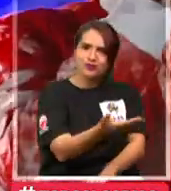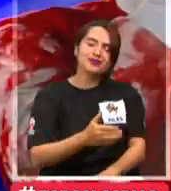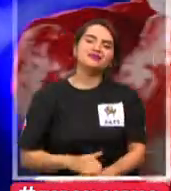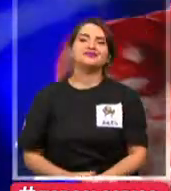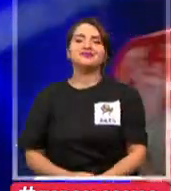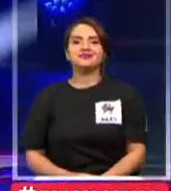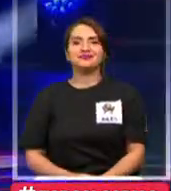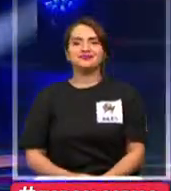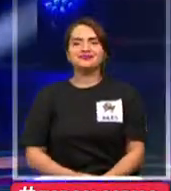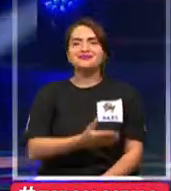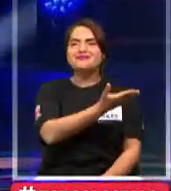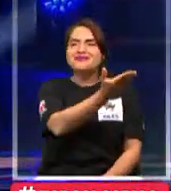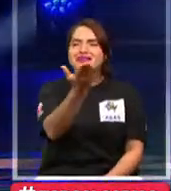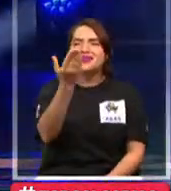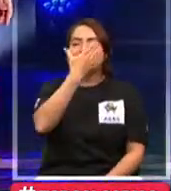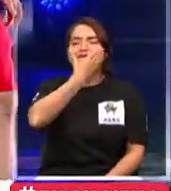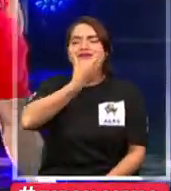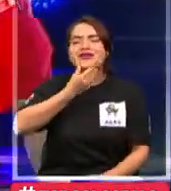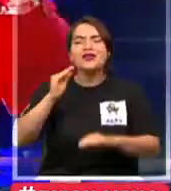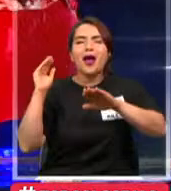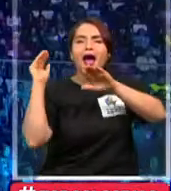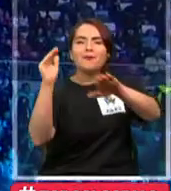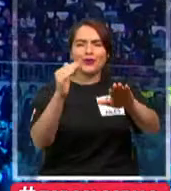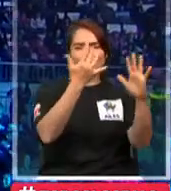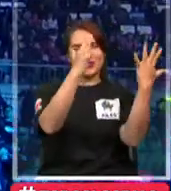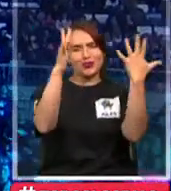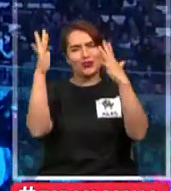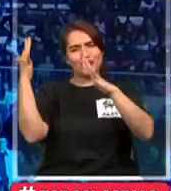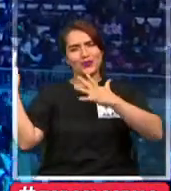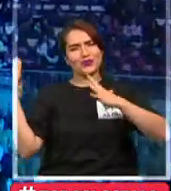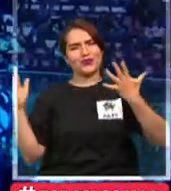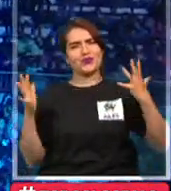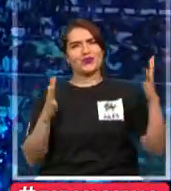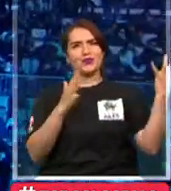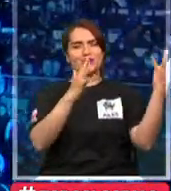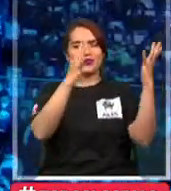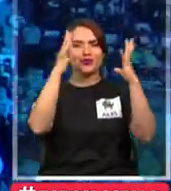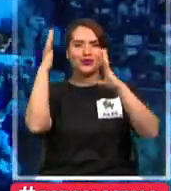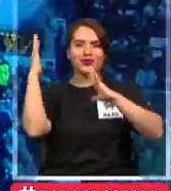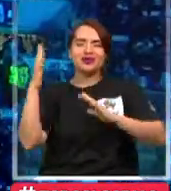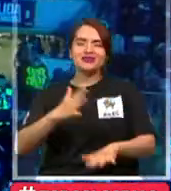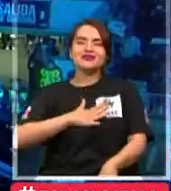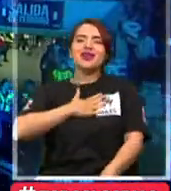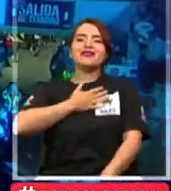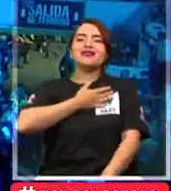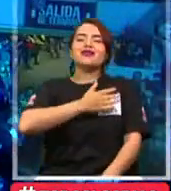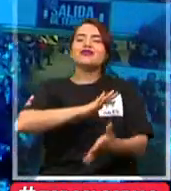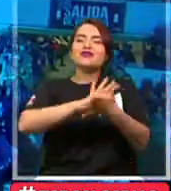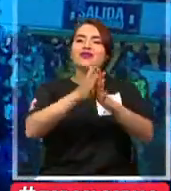Está bien, mira qué lindo el apoyo. Qué lindo el apoyo que están sintiendo. Todo Chile.